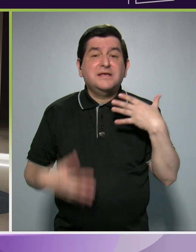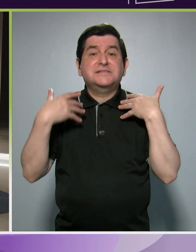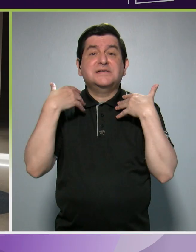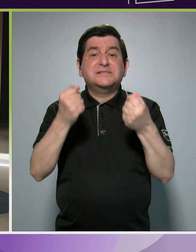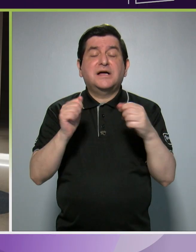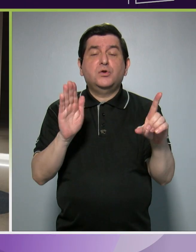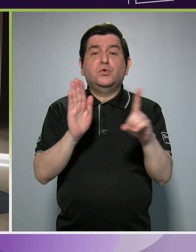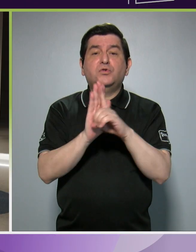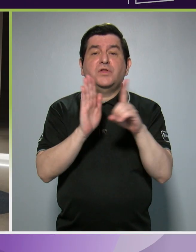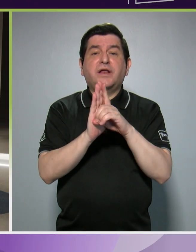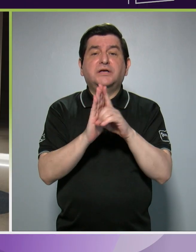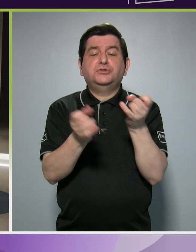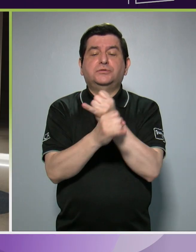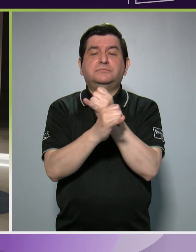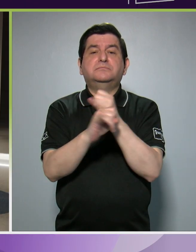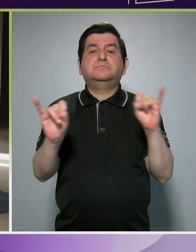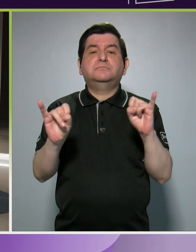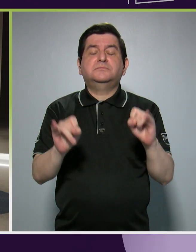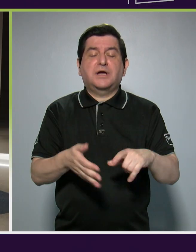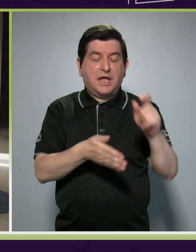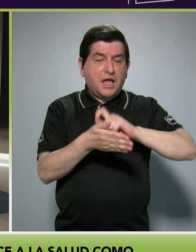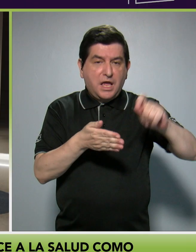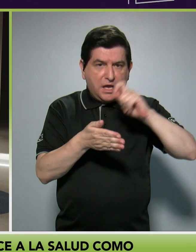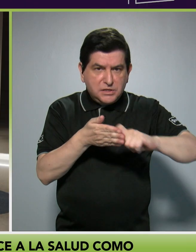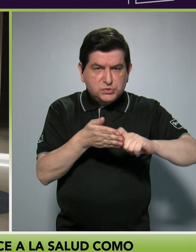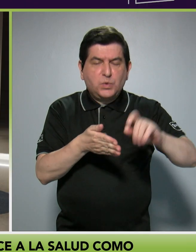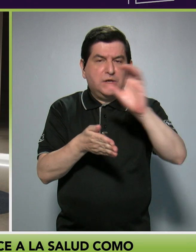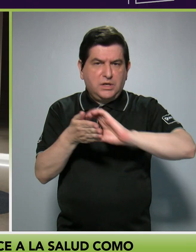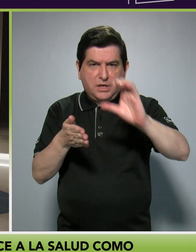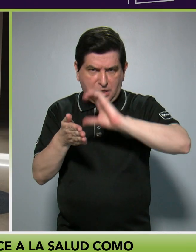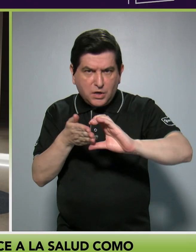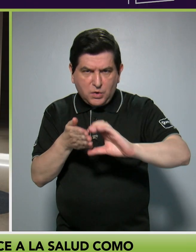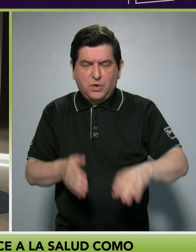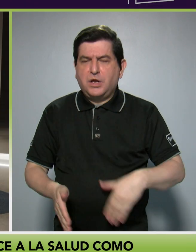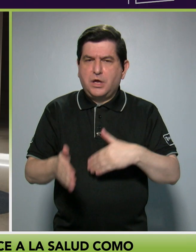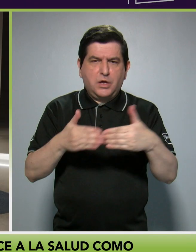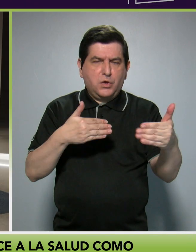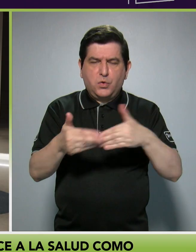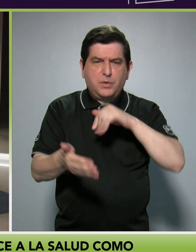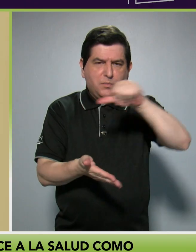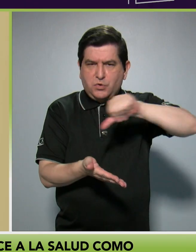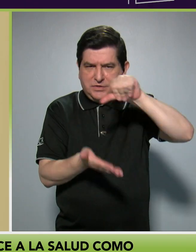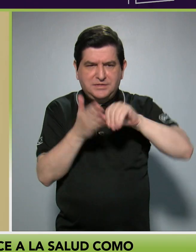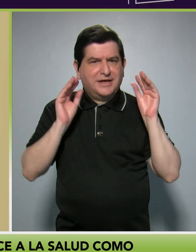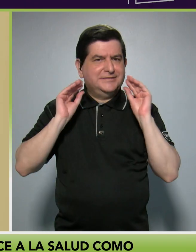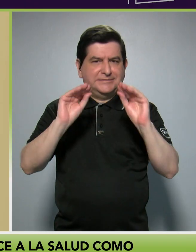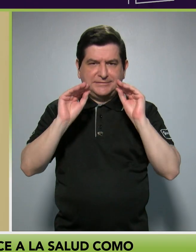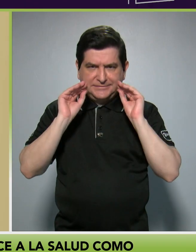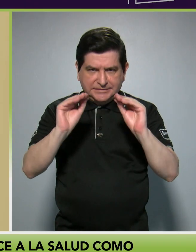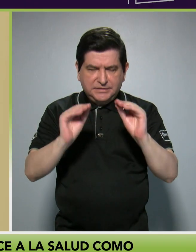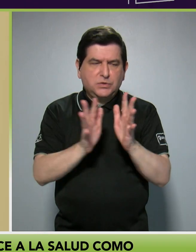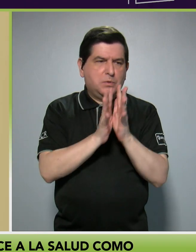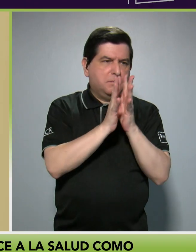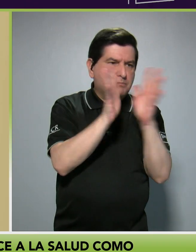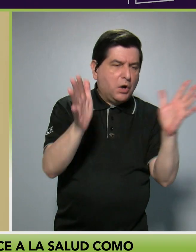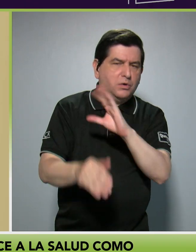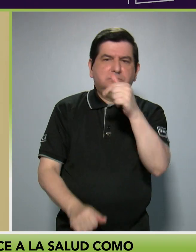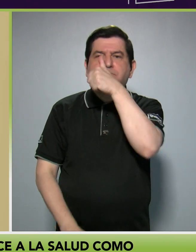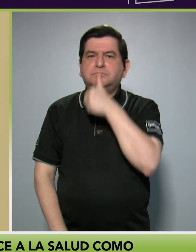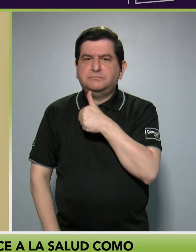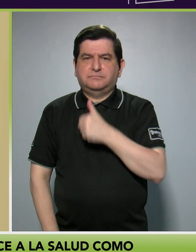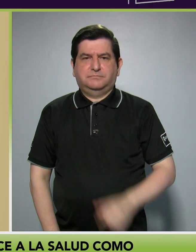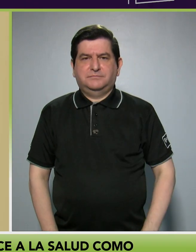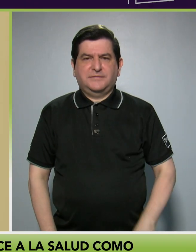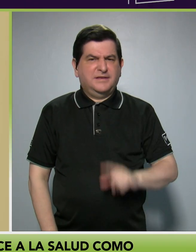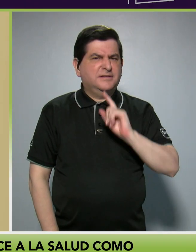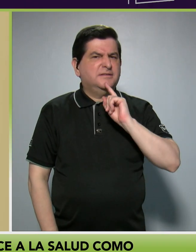un derecho autónomo en las escuelas y en los colegios, en cualquier centro educativo, ya sea público o privado. Y